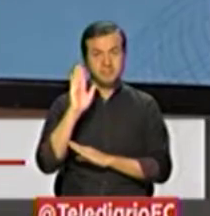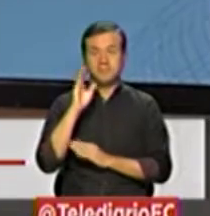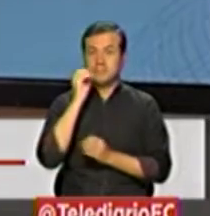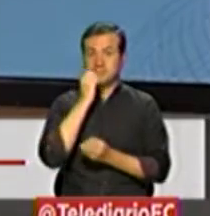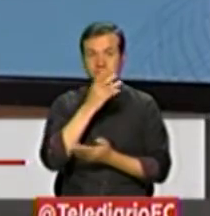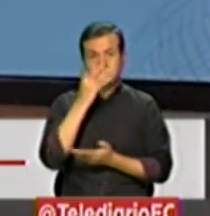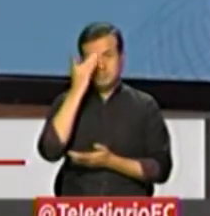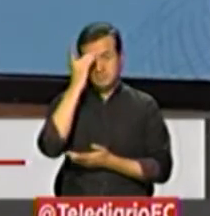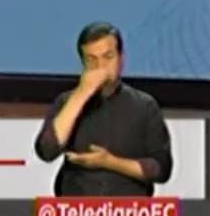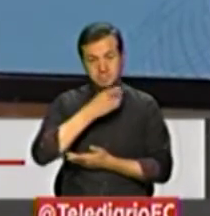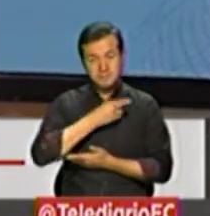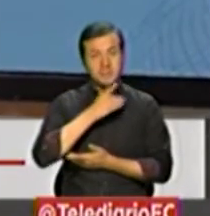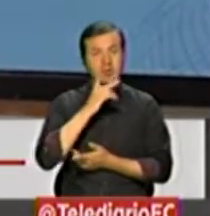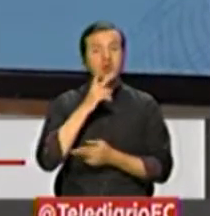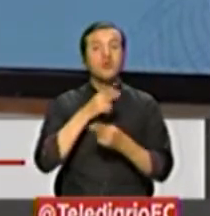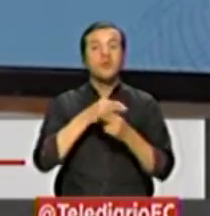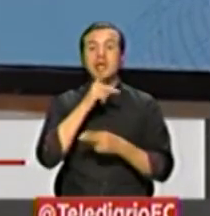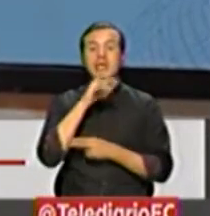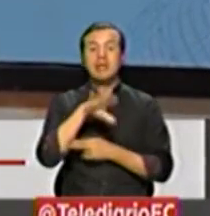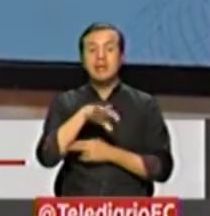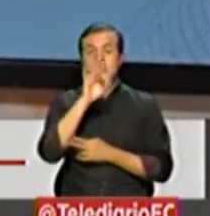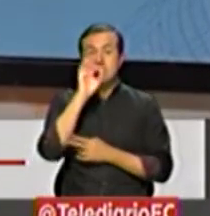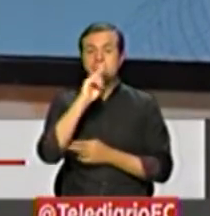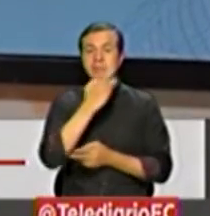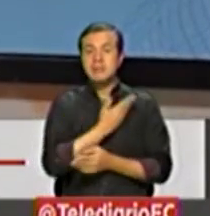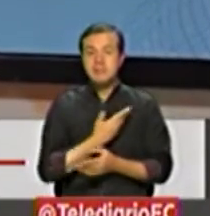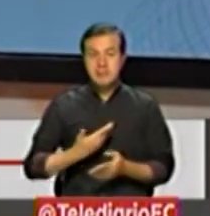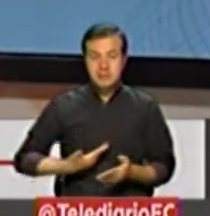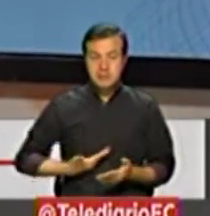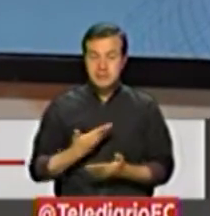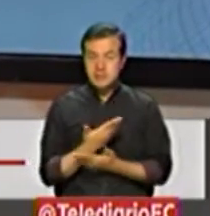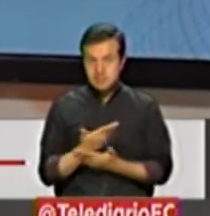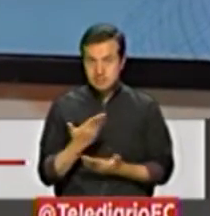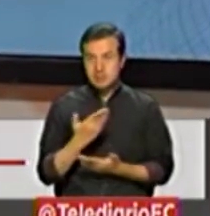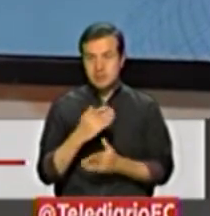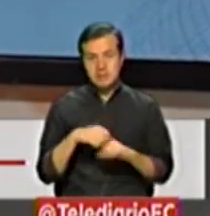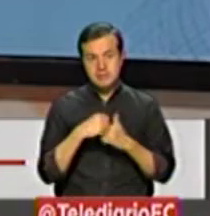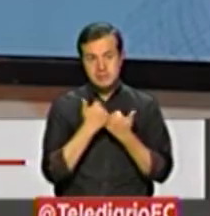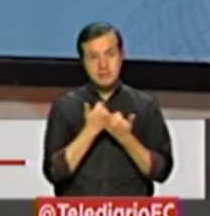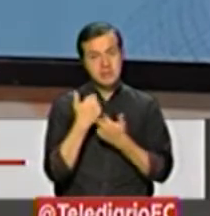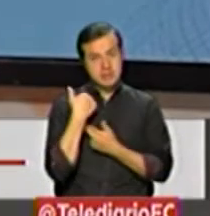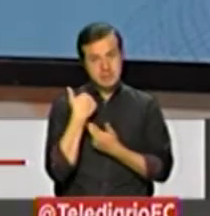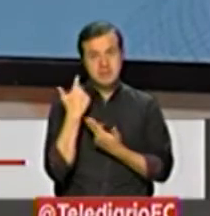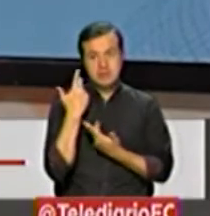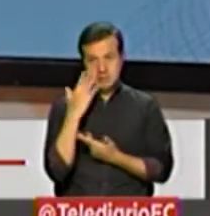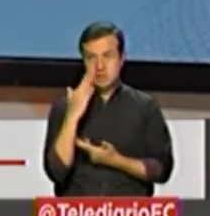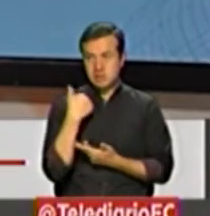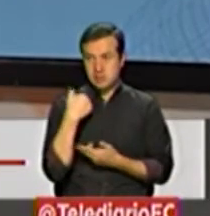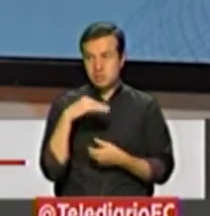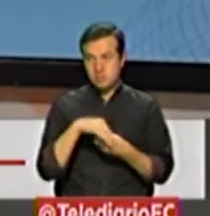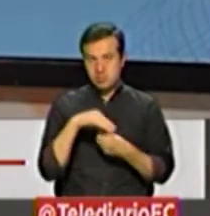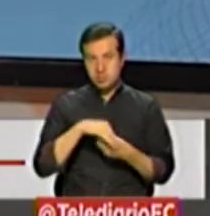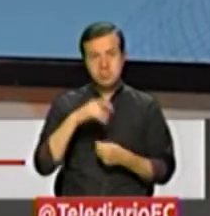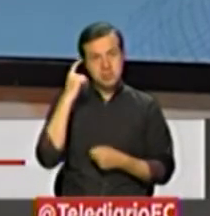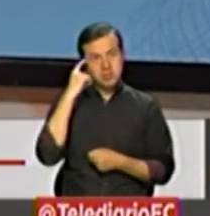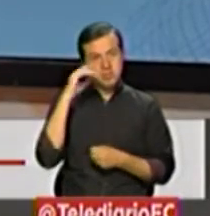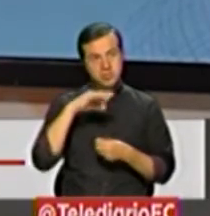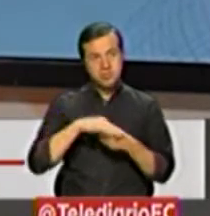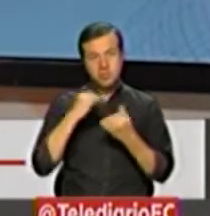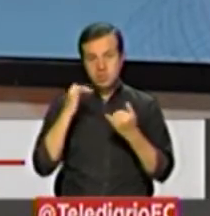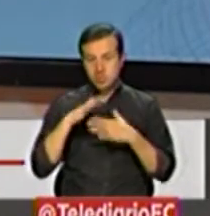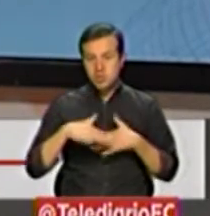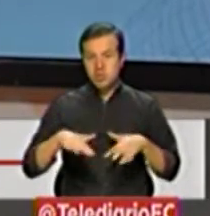decidir uno de los nombres que tiene que llegar a la vicepresidencia. Hay los votos. Considero que estamos en un